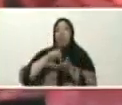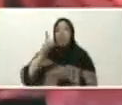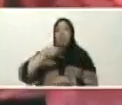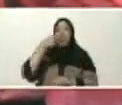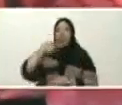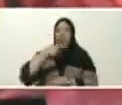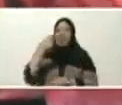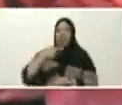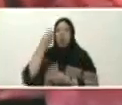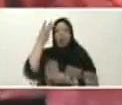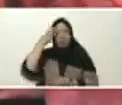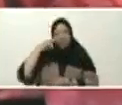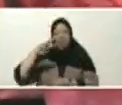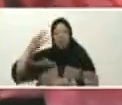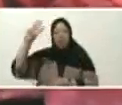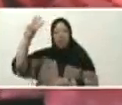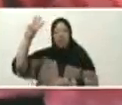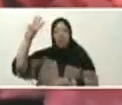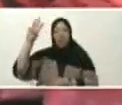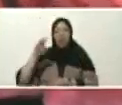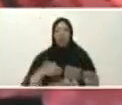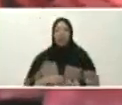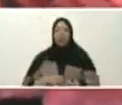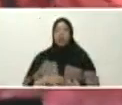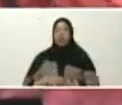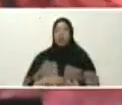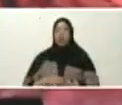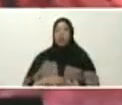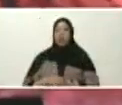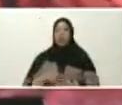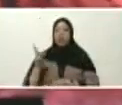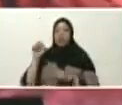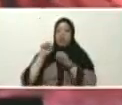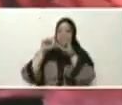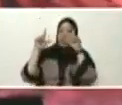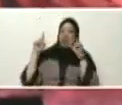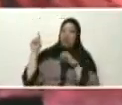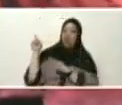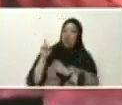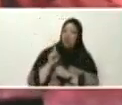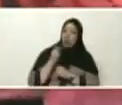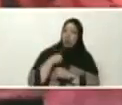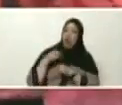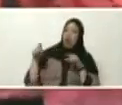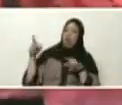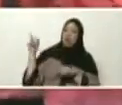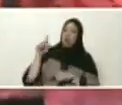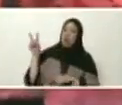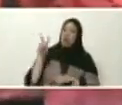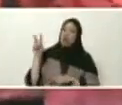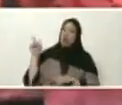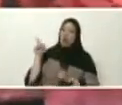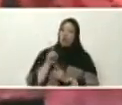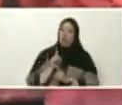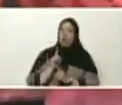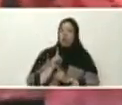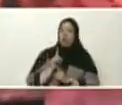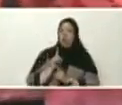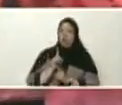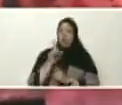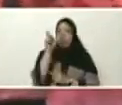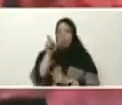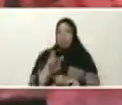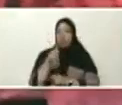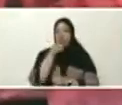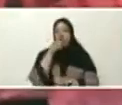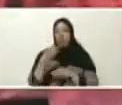de izquierda en México y da mucho orgullo cuando lo ven a uno llegar y le preguntan cómo